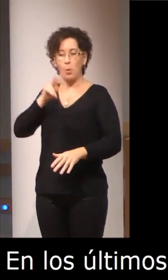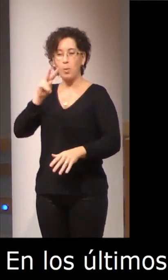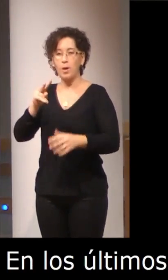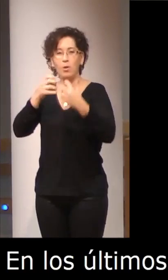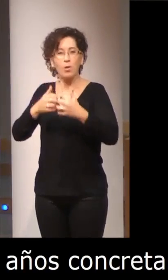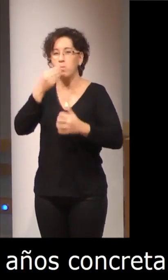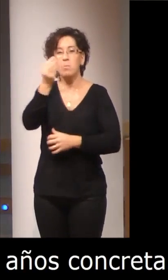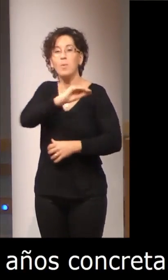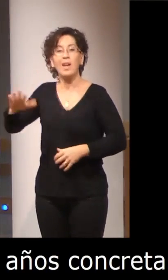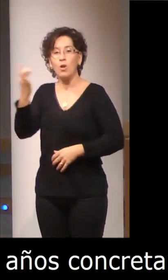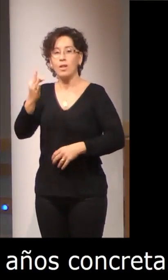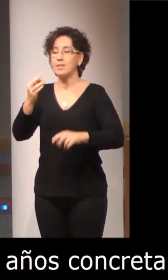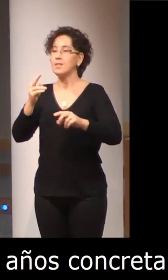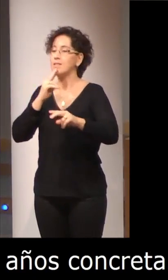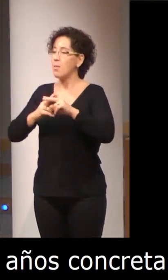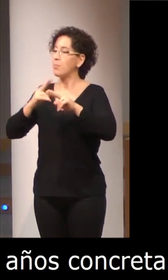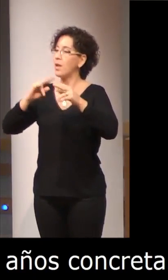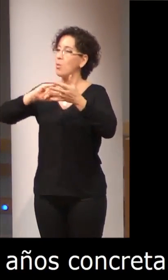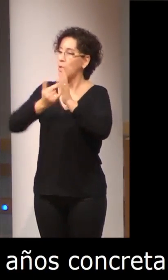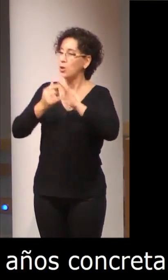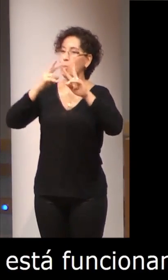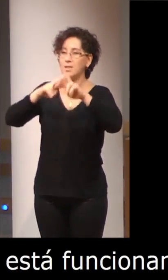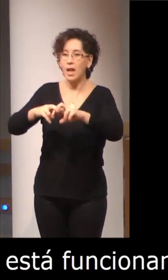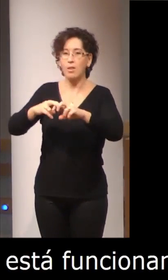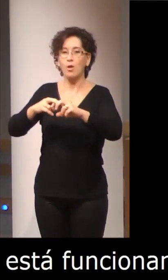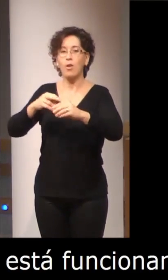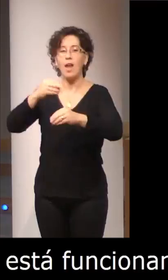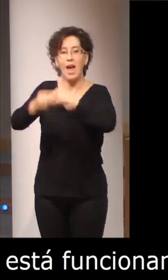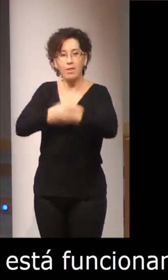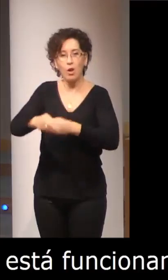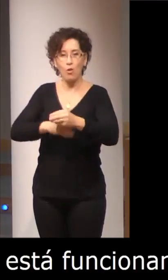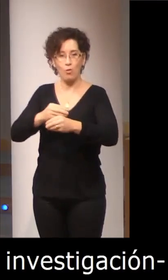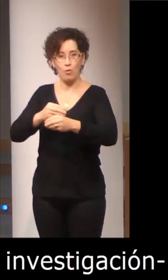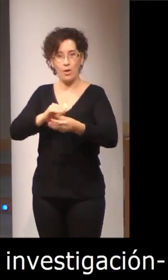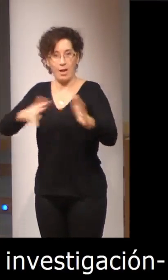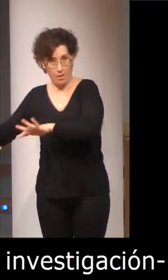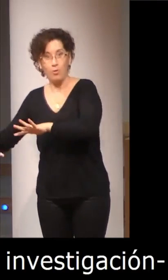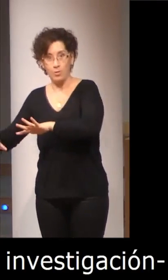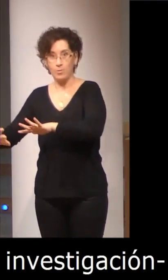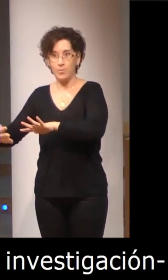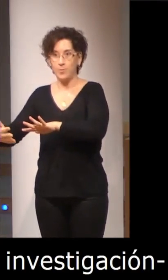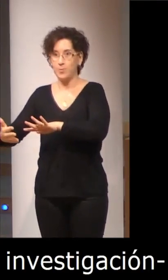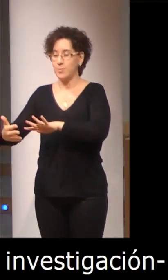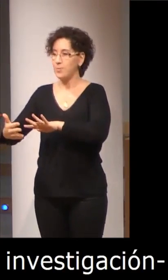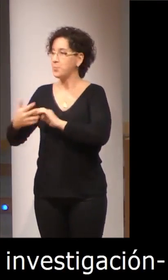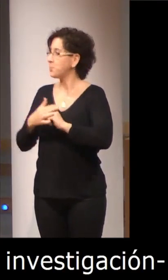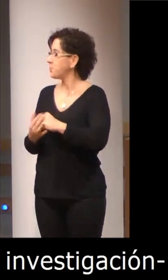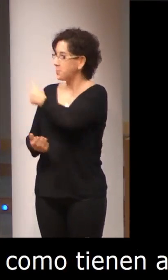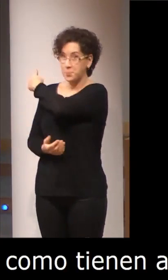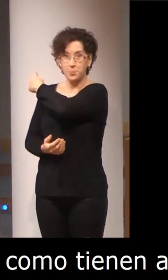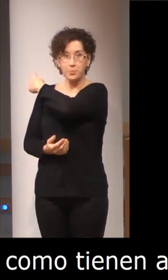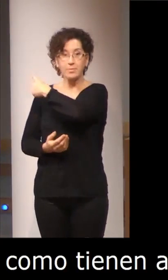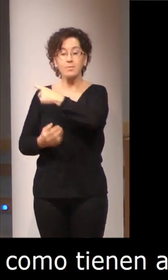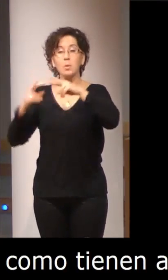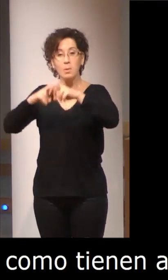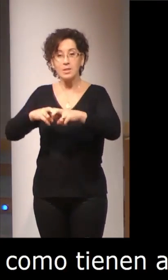proyectos de investigación, acción, aprendizaje, servicio, como tienen ahí en la primera transparencia, si vas para atrás. Ahí, investigación,